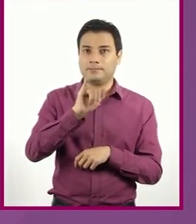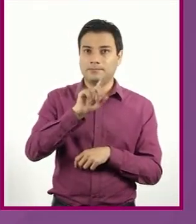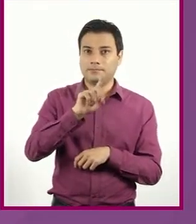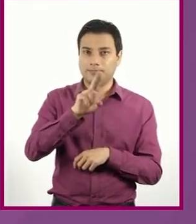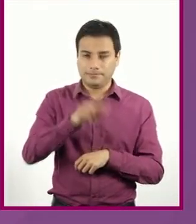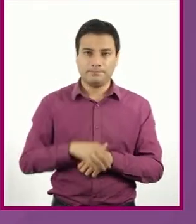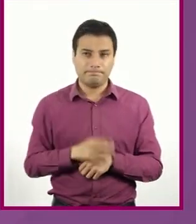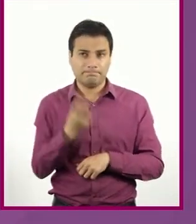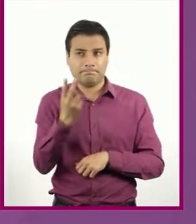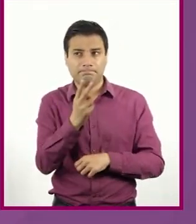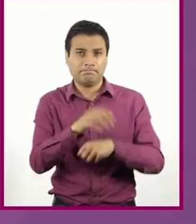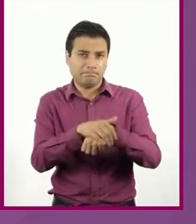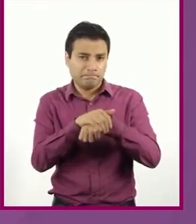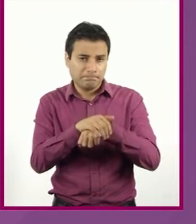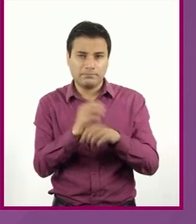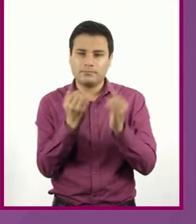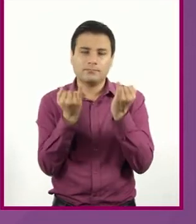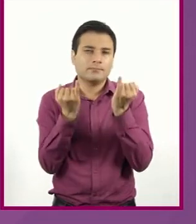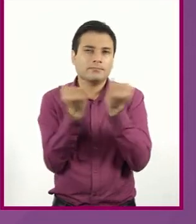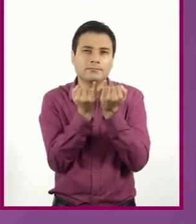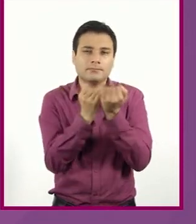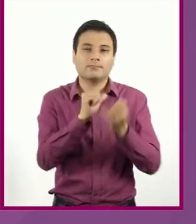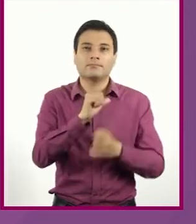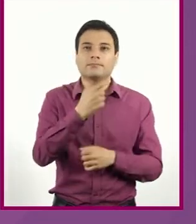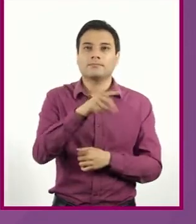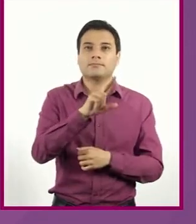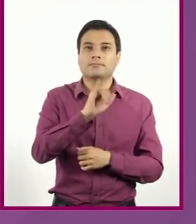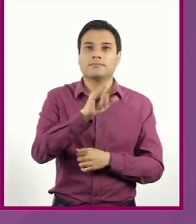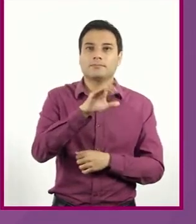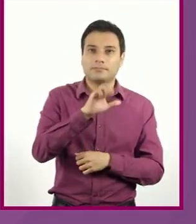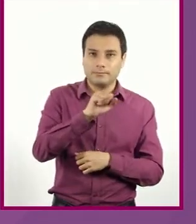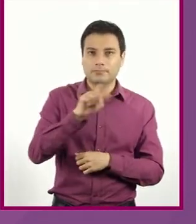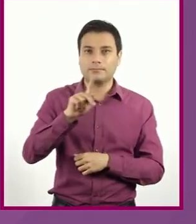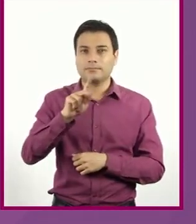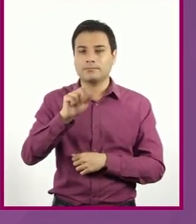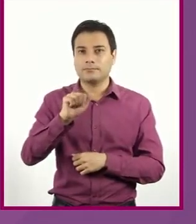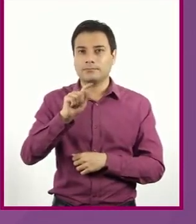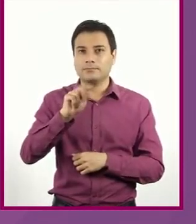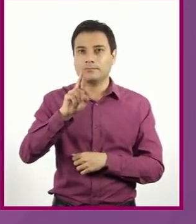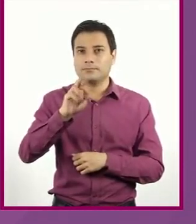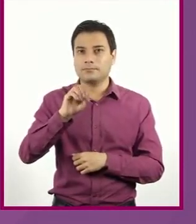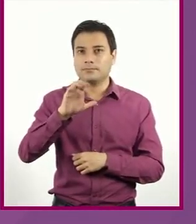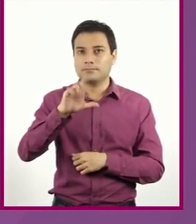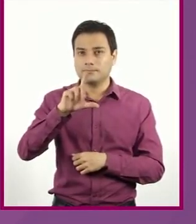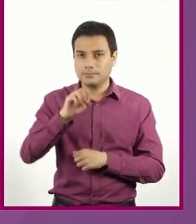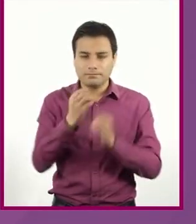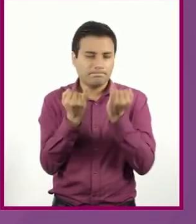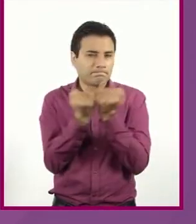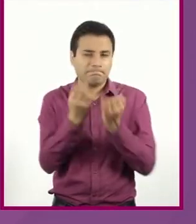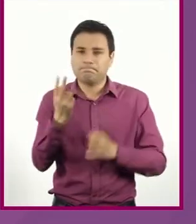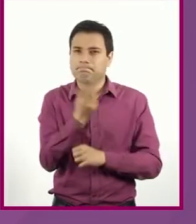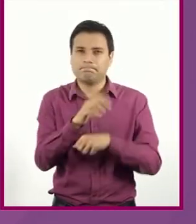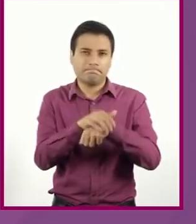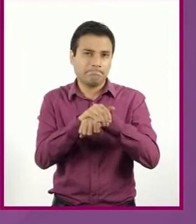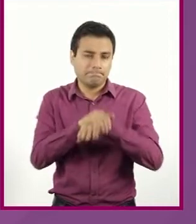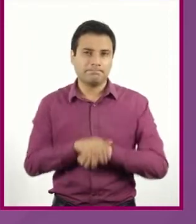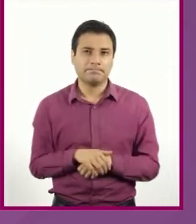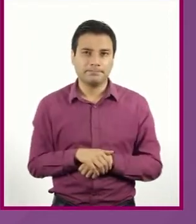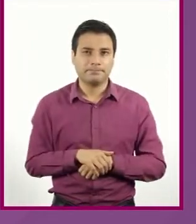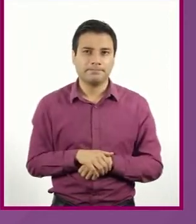después mantuvieron los guerreros Aquiles y Patroclo en la Ilíada. La historia